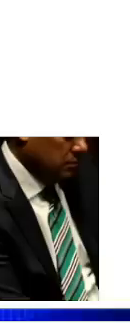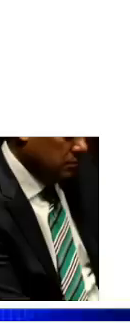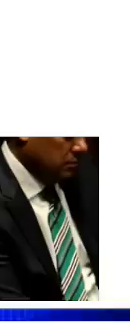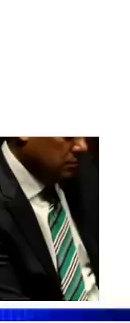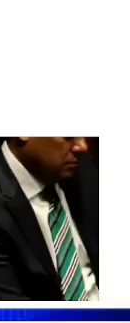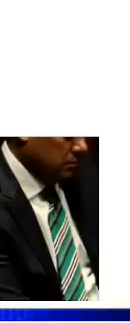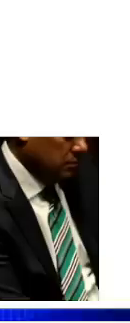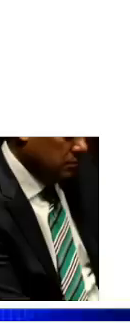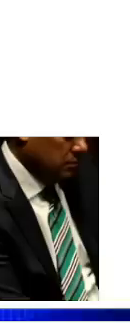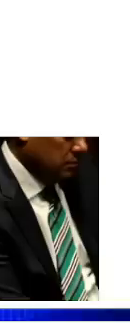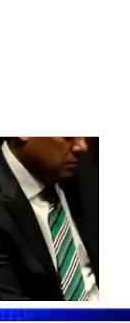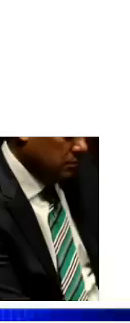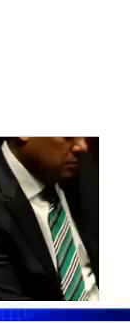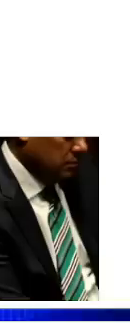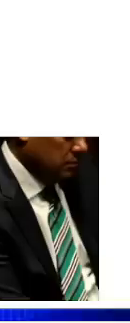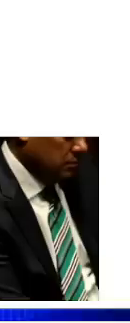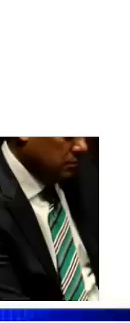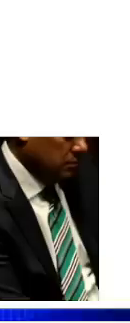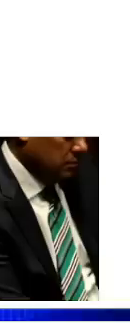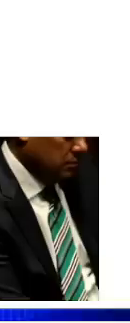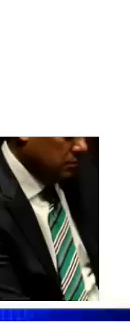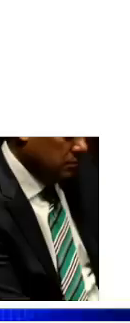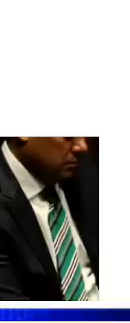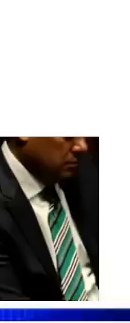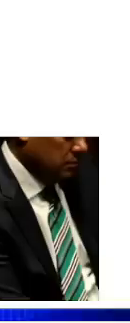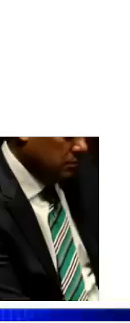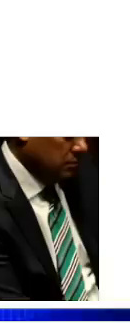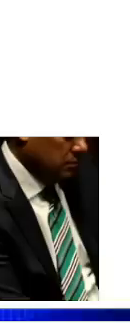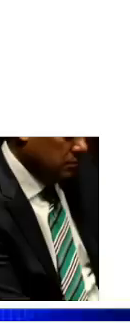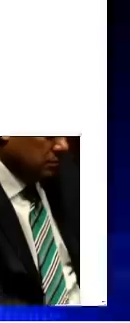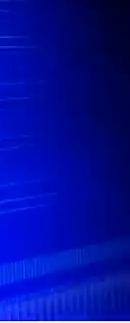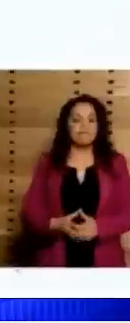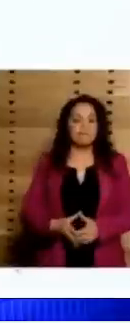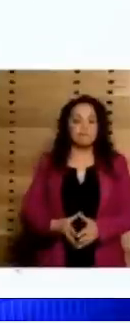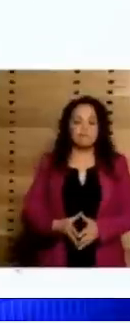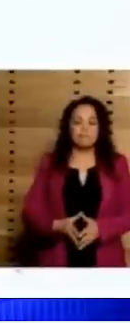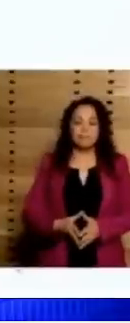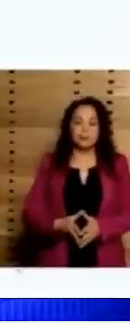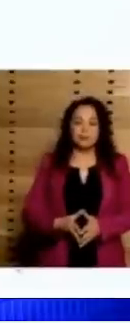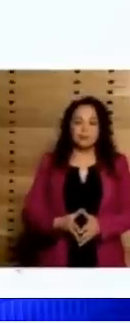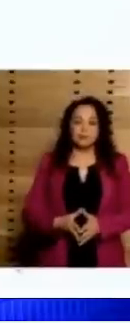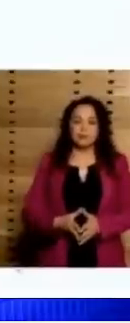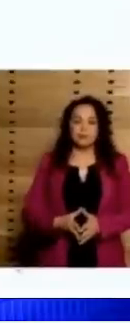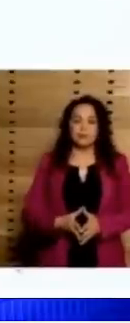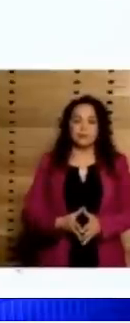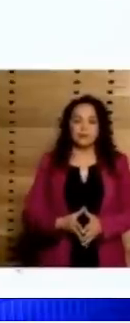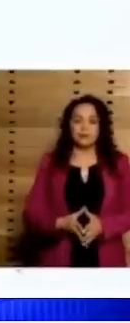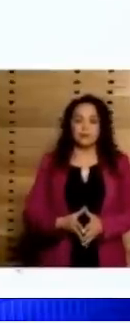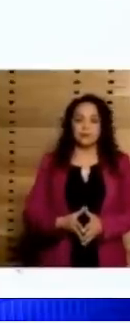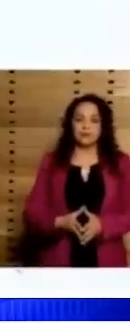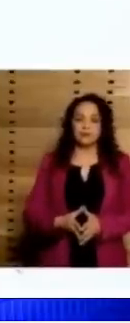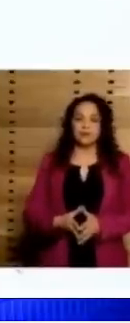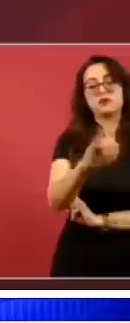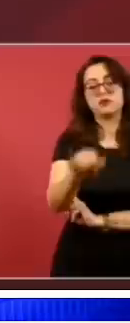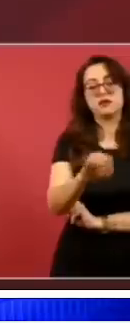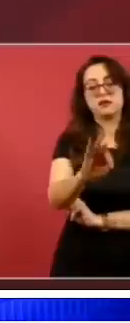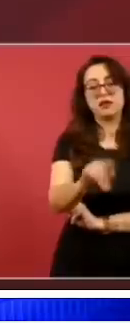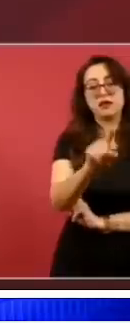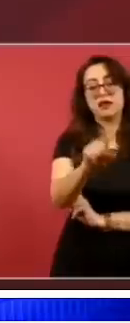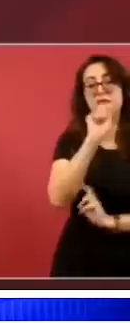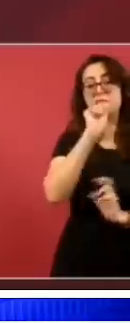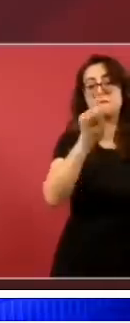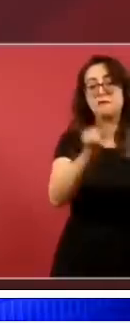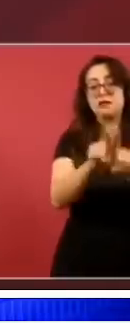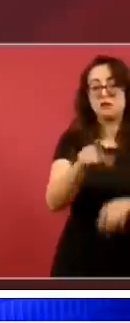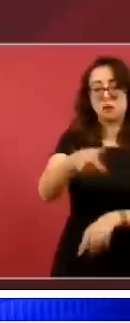no quieren perder el poder judicial de la federación sin embargo también lo que viene sucediendo ahí en el poder